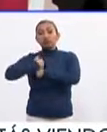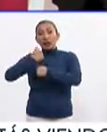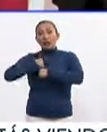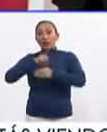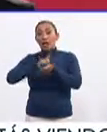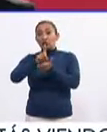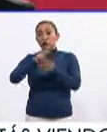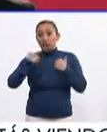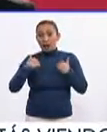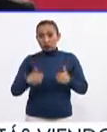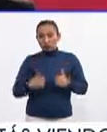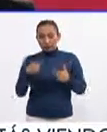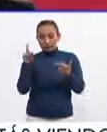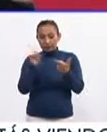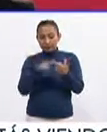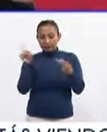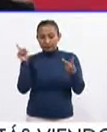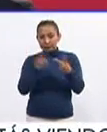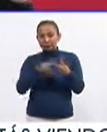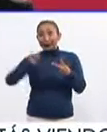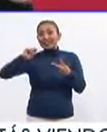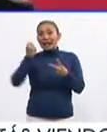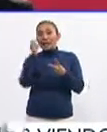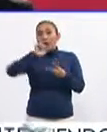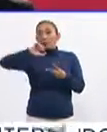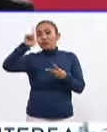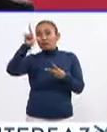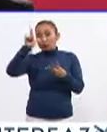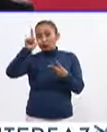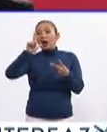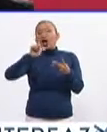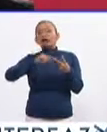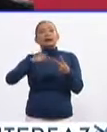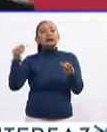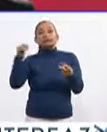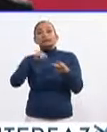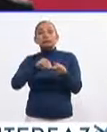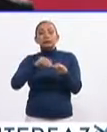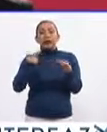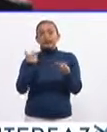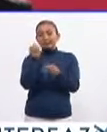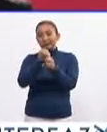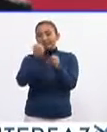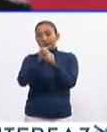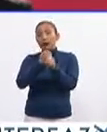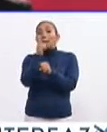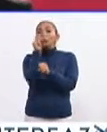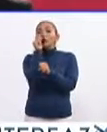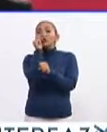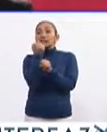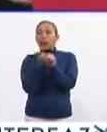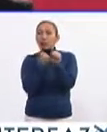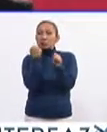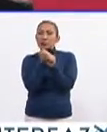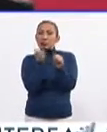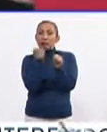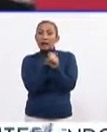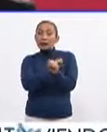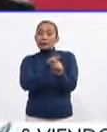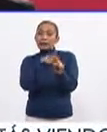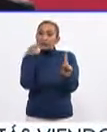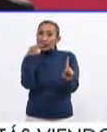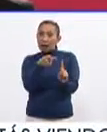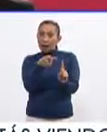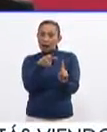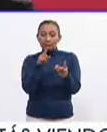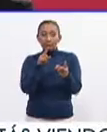derechos humanos; técnico profesional, que incluye adiestramiento policial y